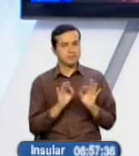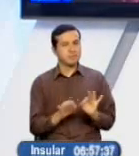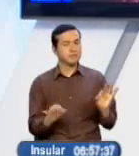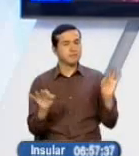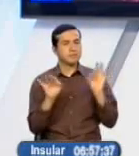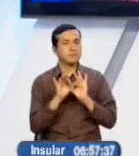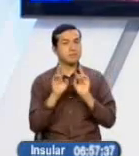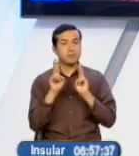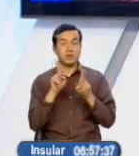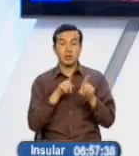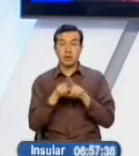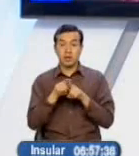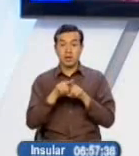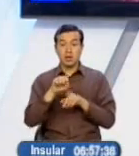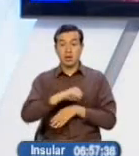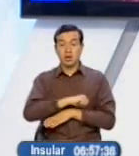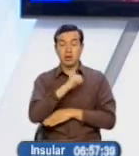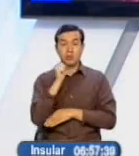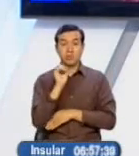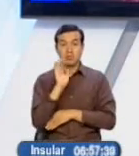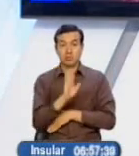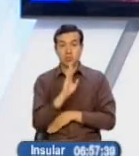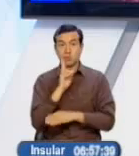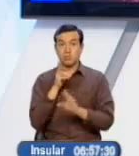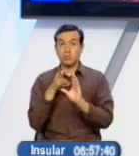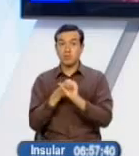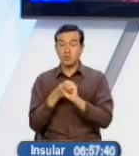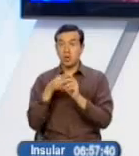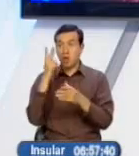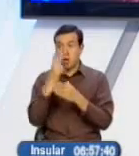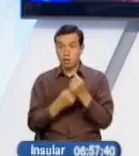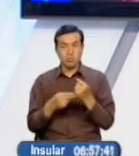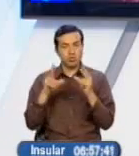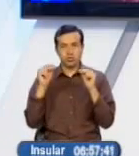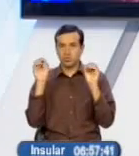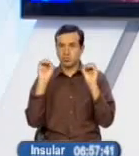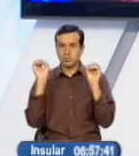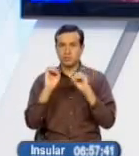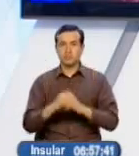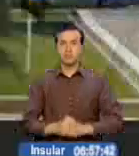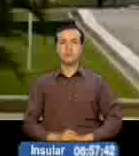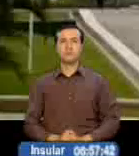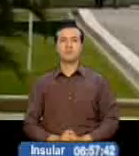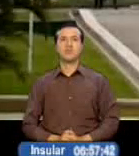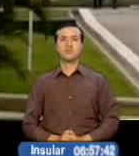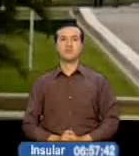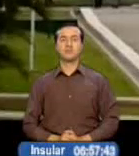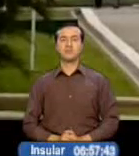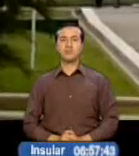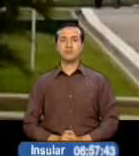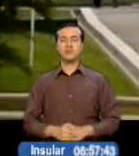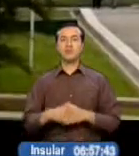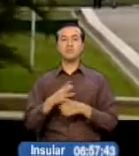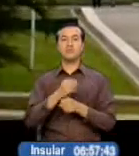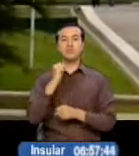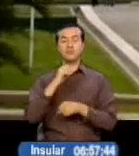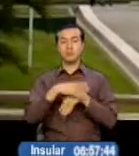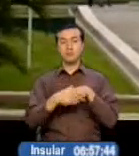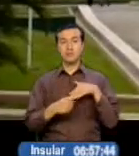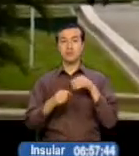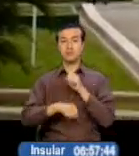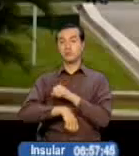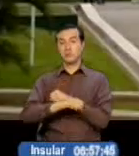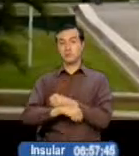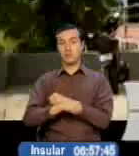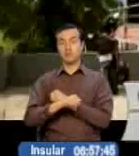de que el campeón no podrá incluso participar en ambas competiciones. La Confederación Sudamericana de